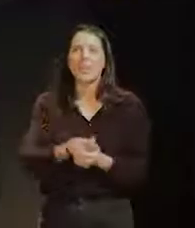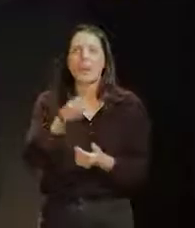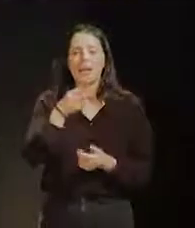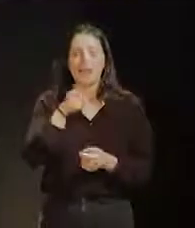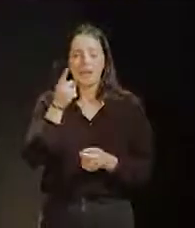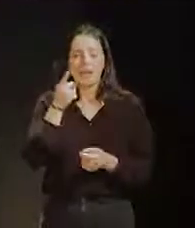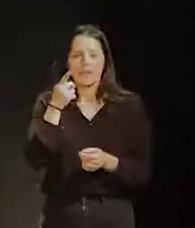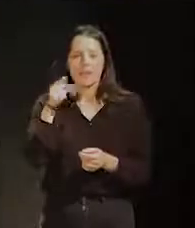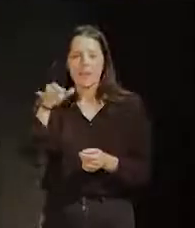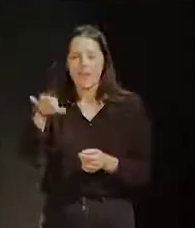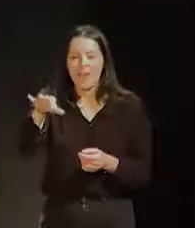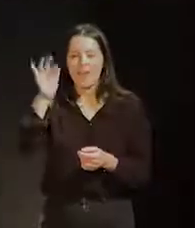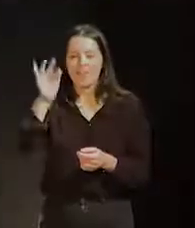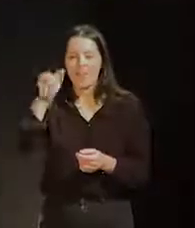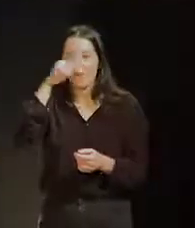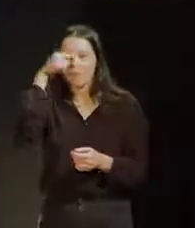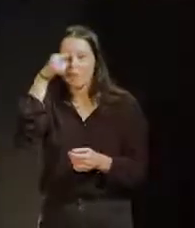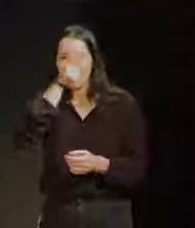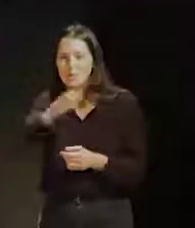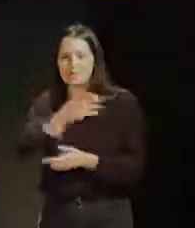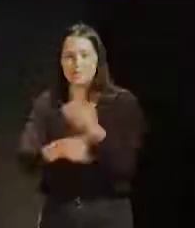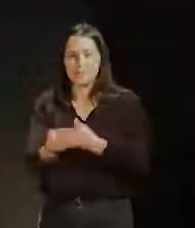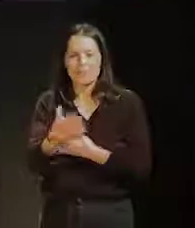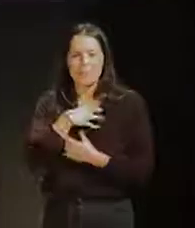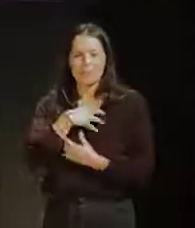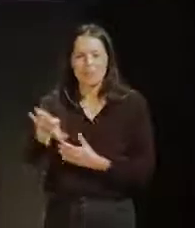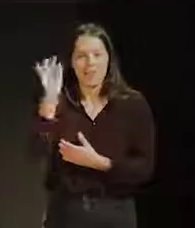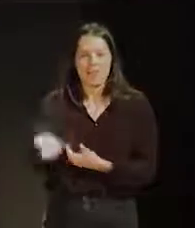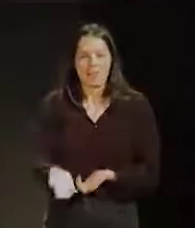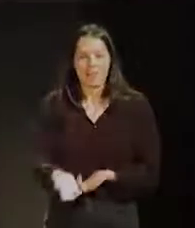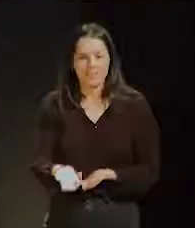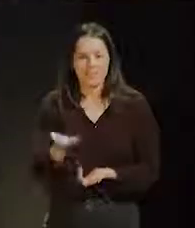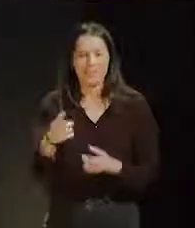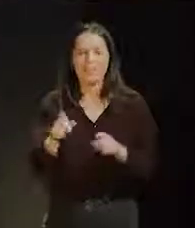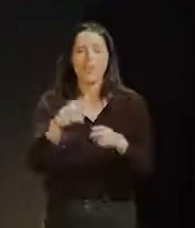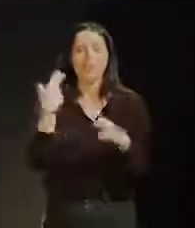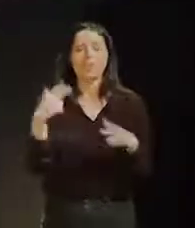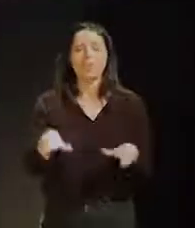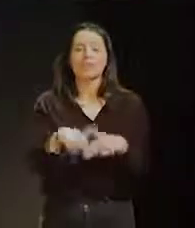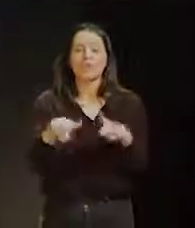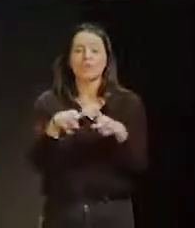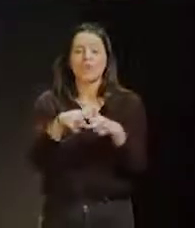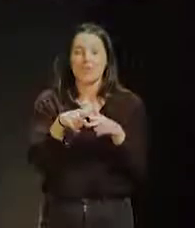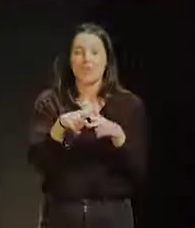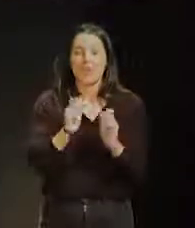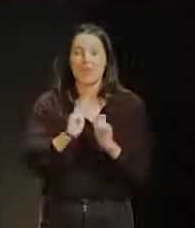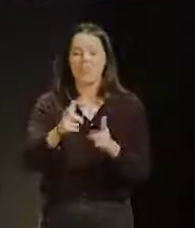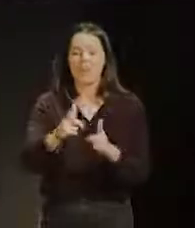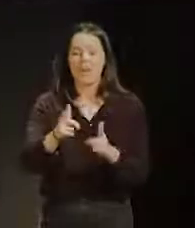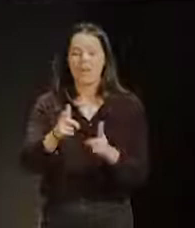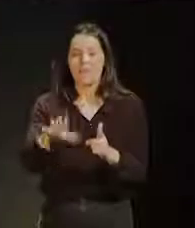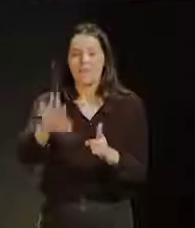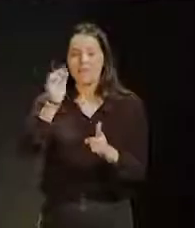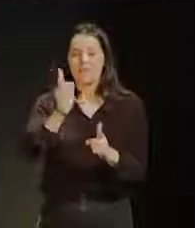estaba esta opción. Es como que en el Estado, la estructura no tenía esta posibilidad.